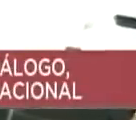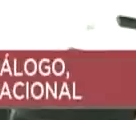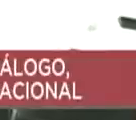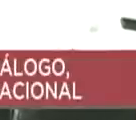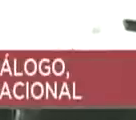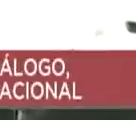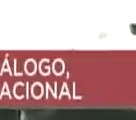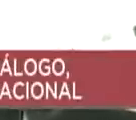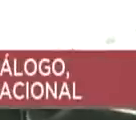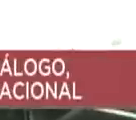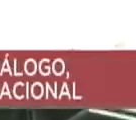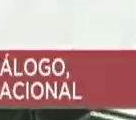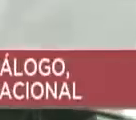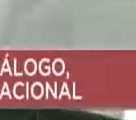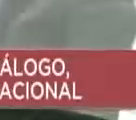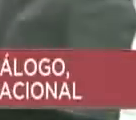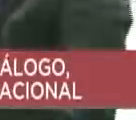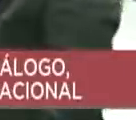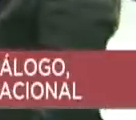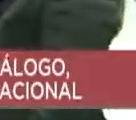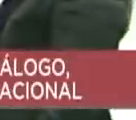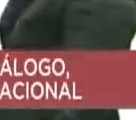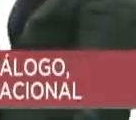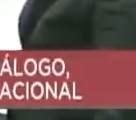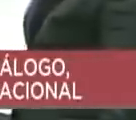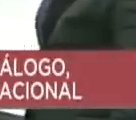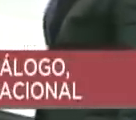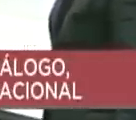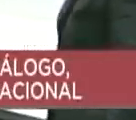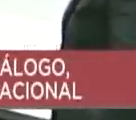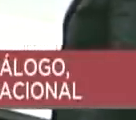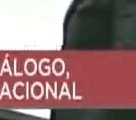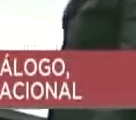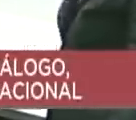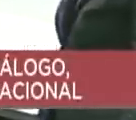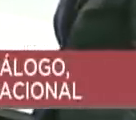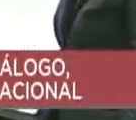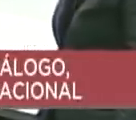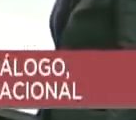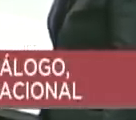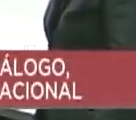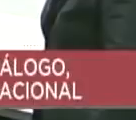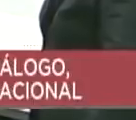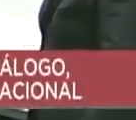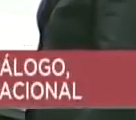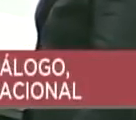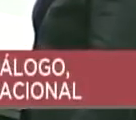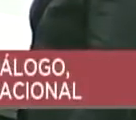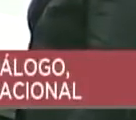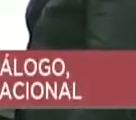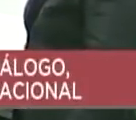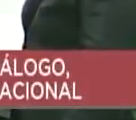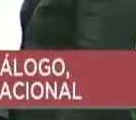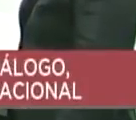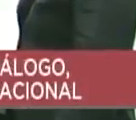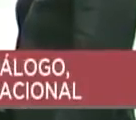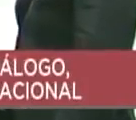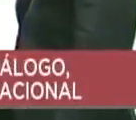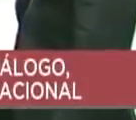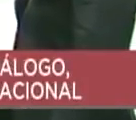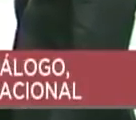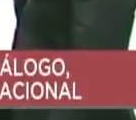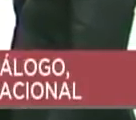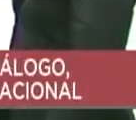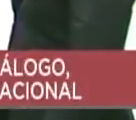desestabilización, las agresiones y sanciones externas. Apuesta por reivindicar el diálogo político y la